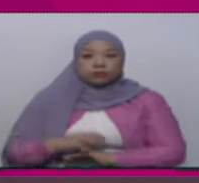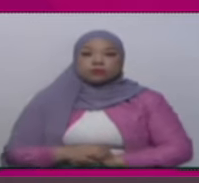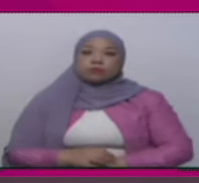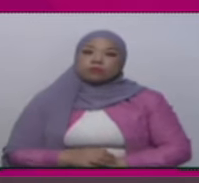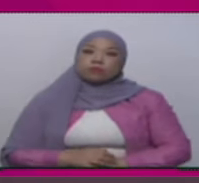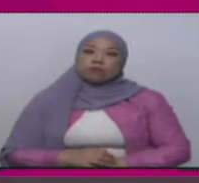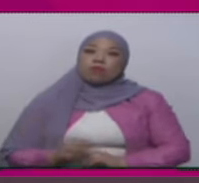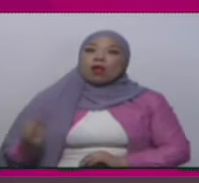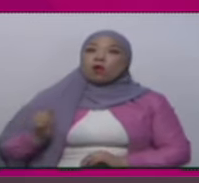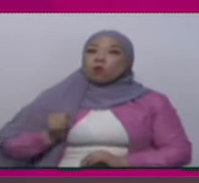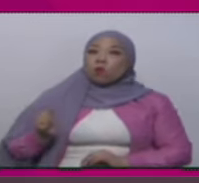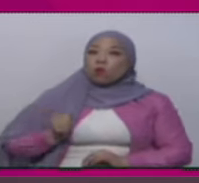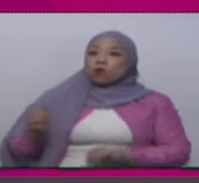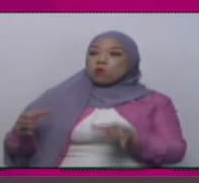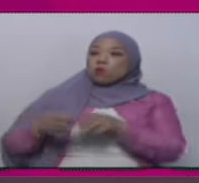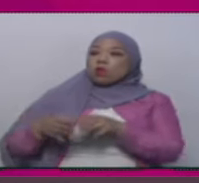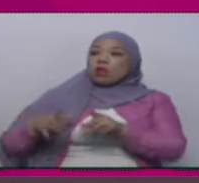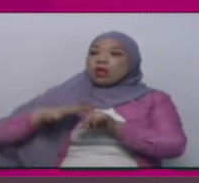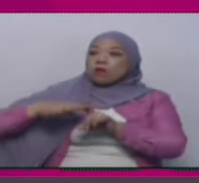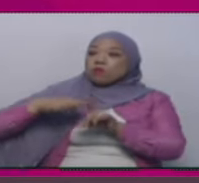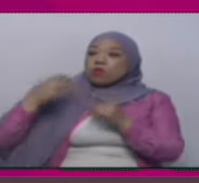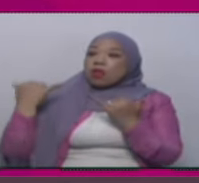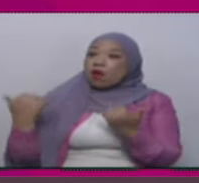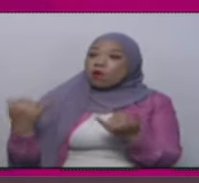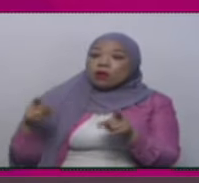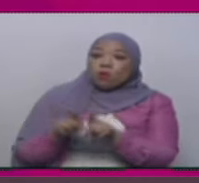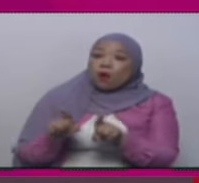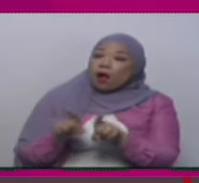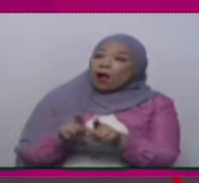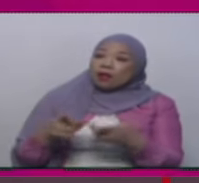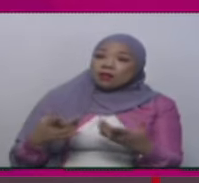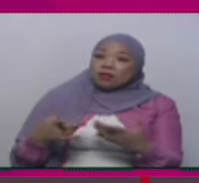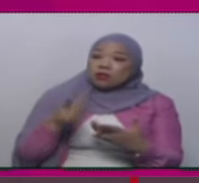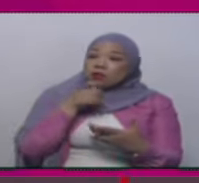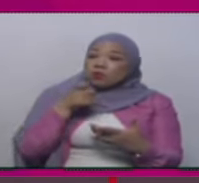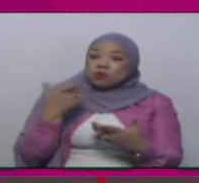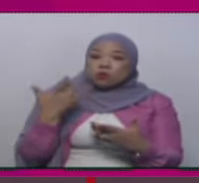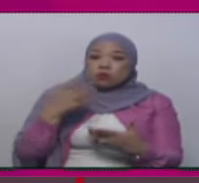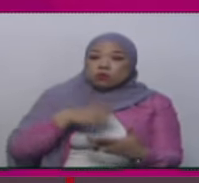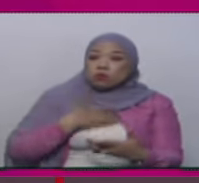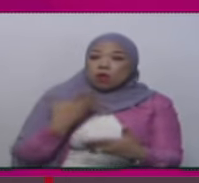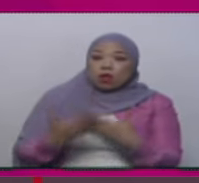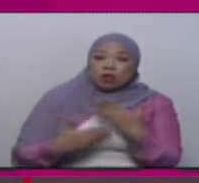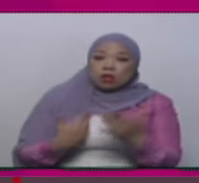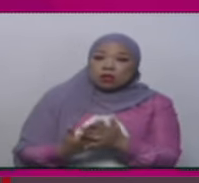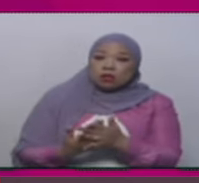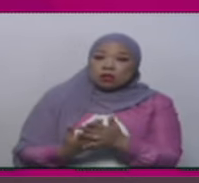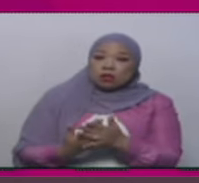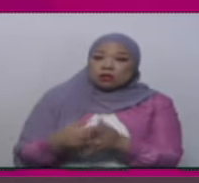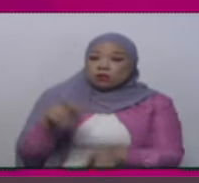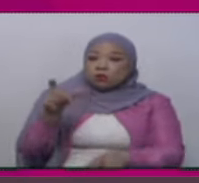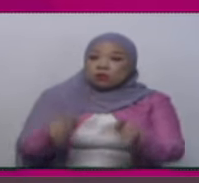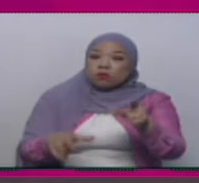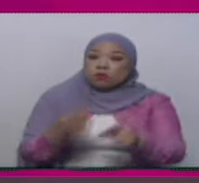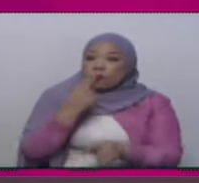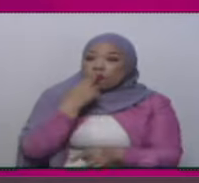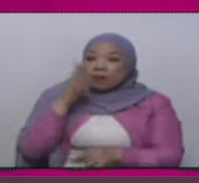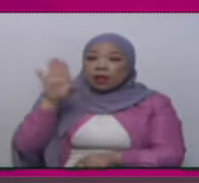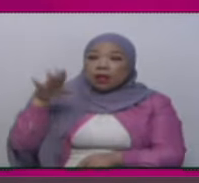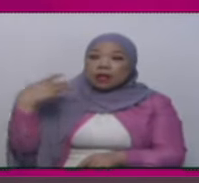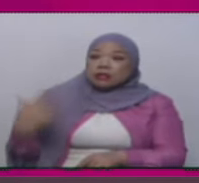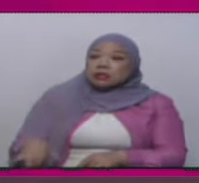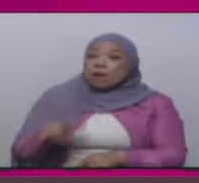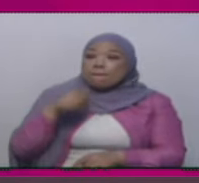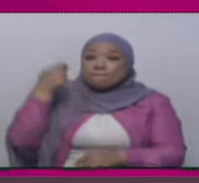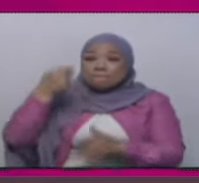Cualquier parecido con la realidad no es casualidad. Hitler se le fue de las manos.